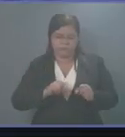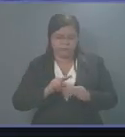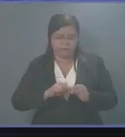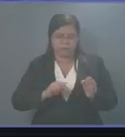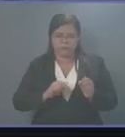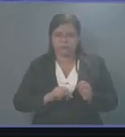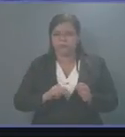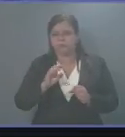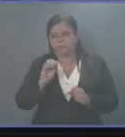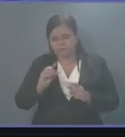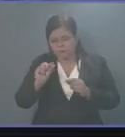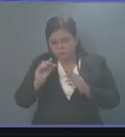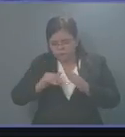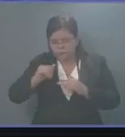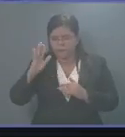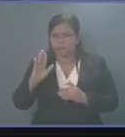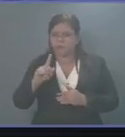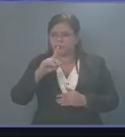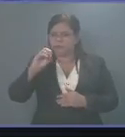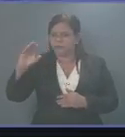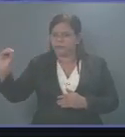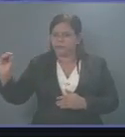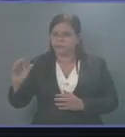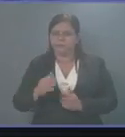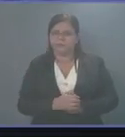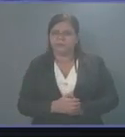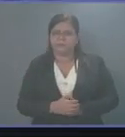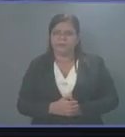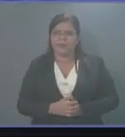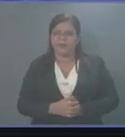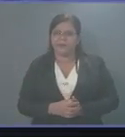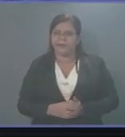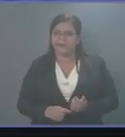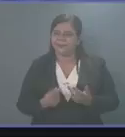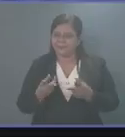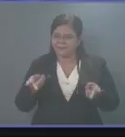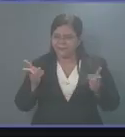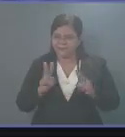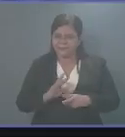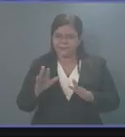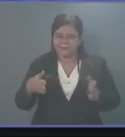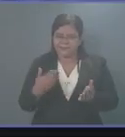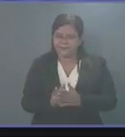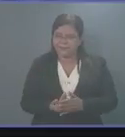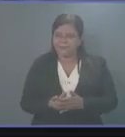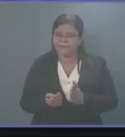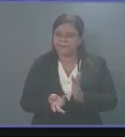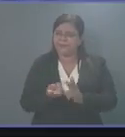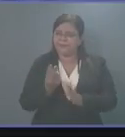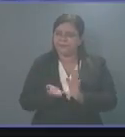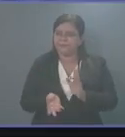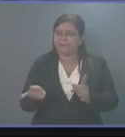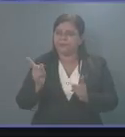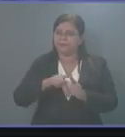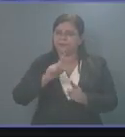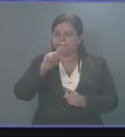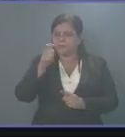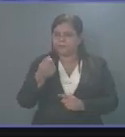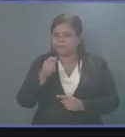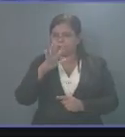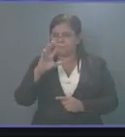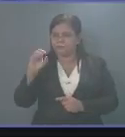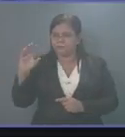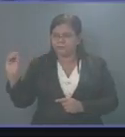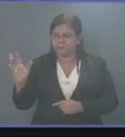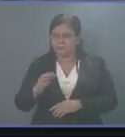centena. En los casos de los que el valor de la garantía sea hasta $1,500 de